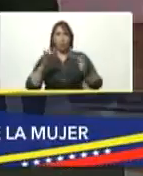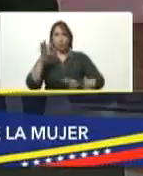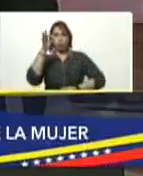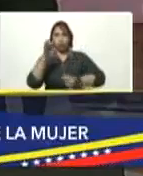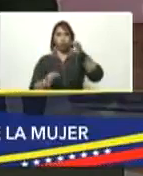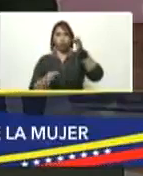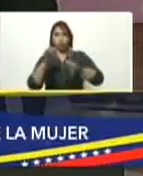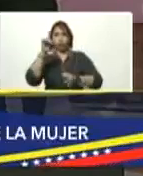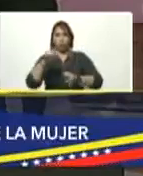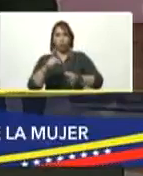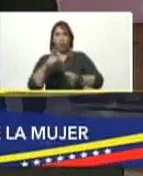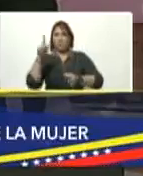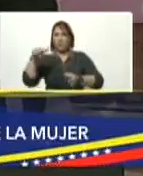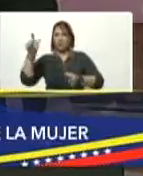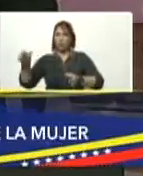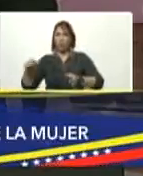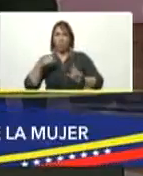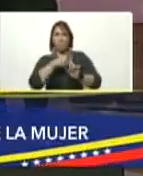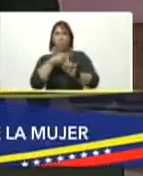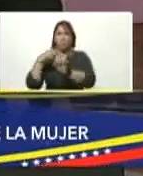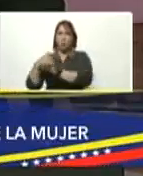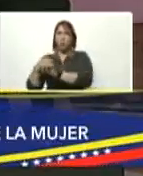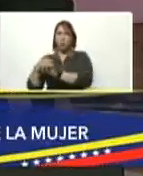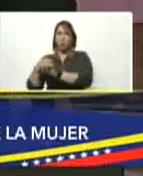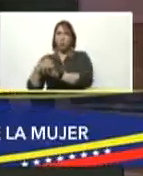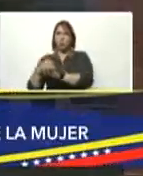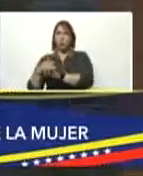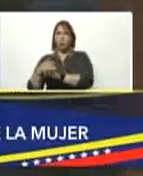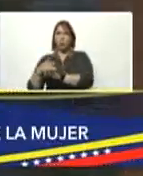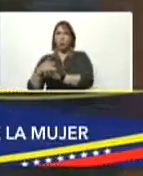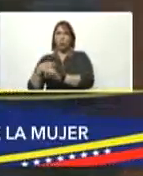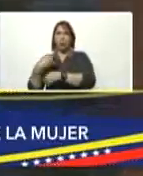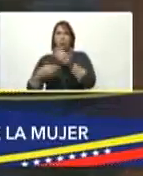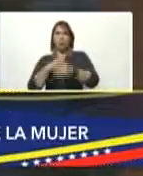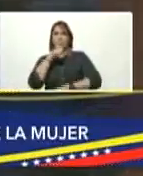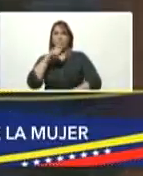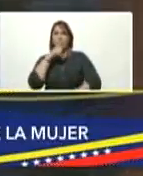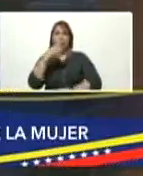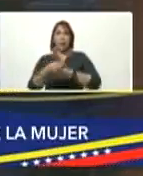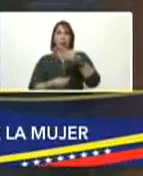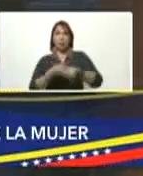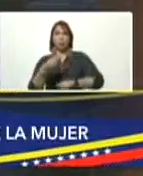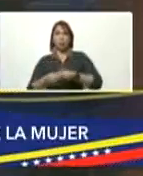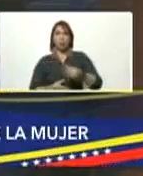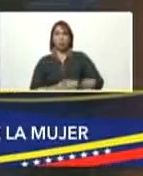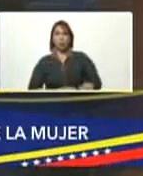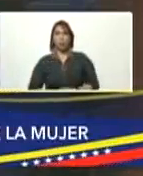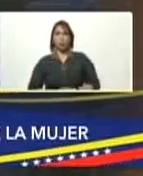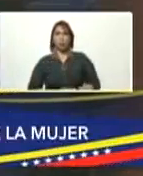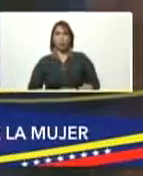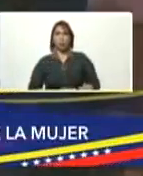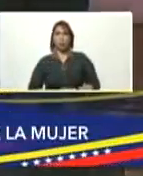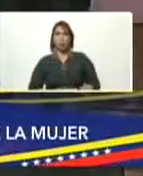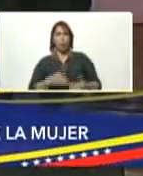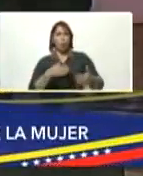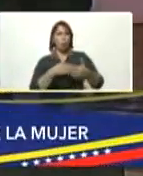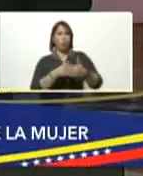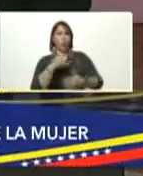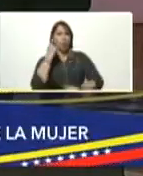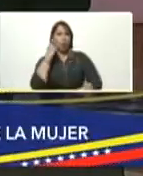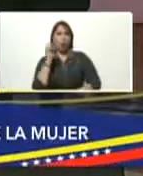a esos agresores que han incurrido en ese mal hecho de ir contra la mujer y su